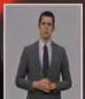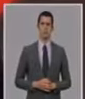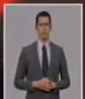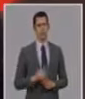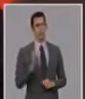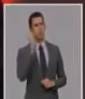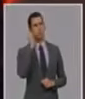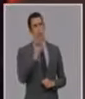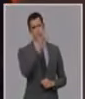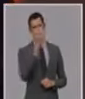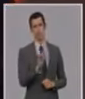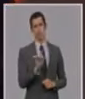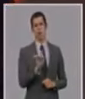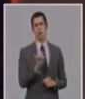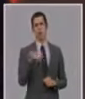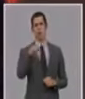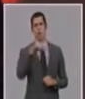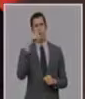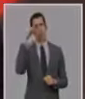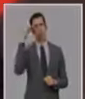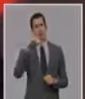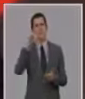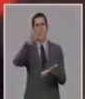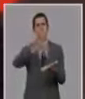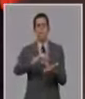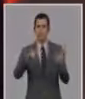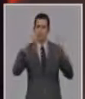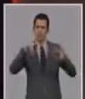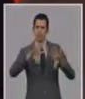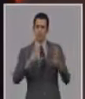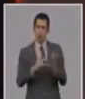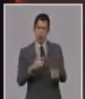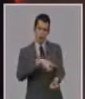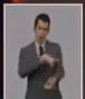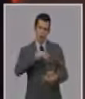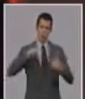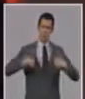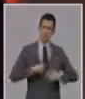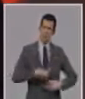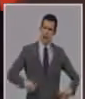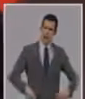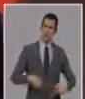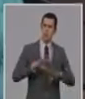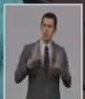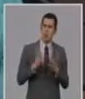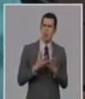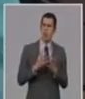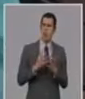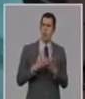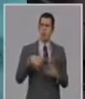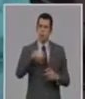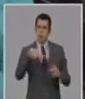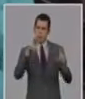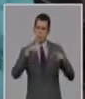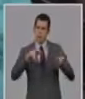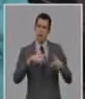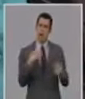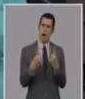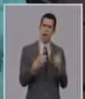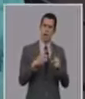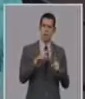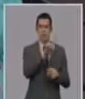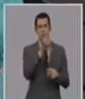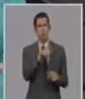al respecto. ¿Cuáles son las principales afecciones que tienen esas personas que padecen o sobrepasan la